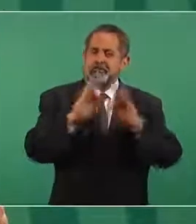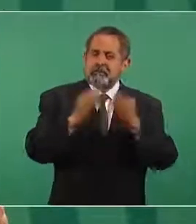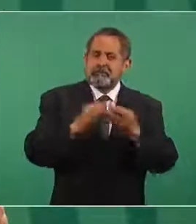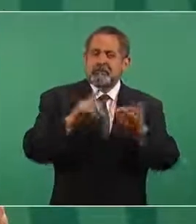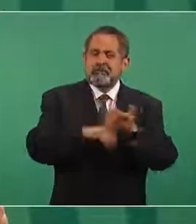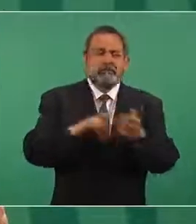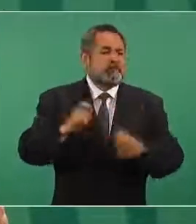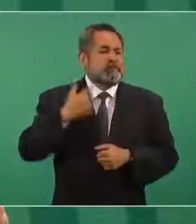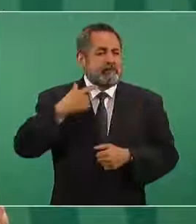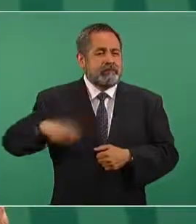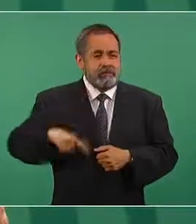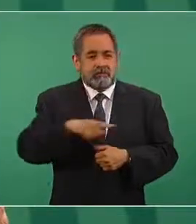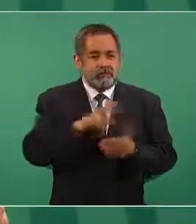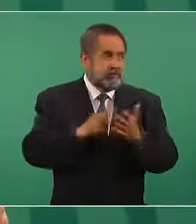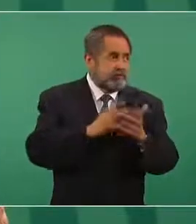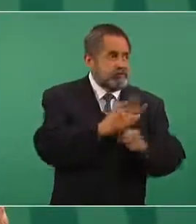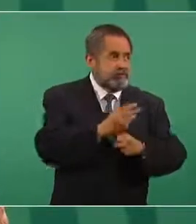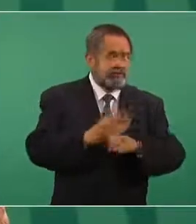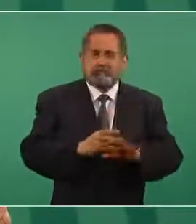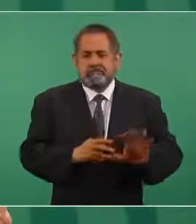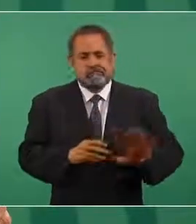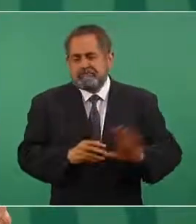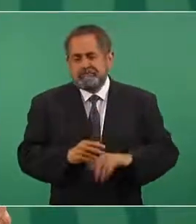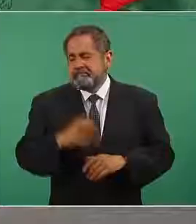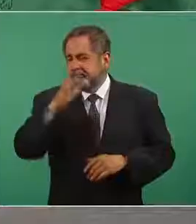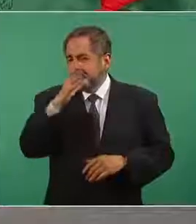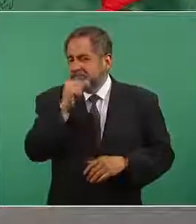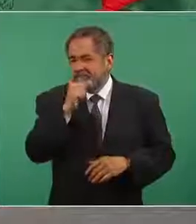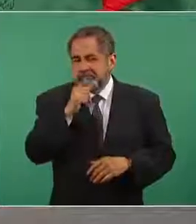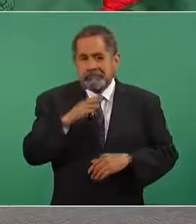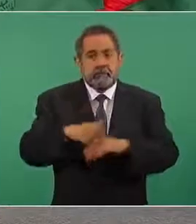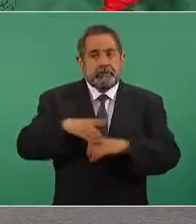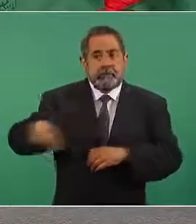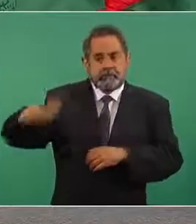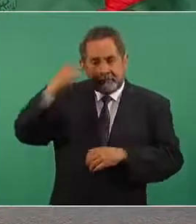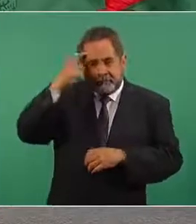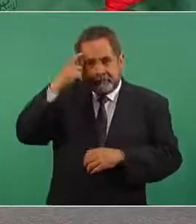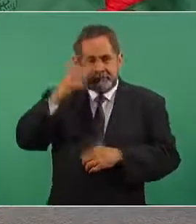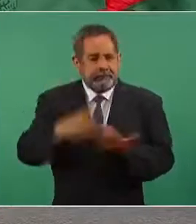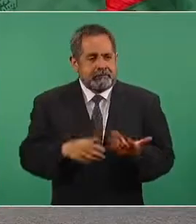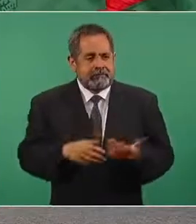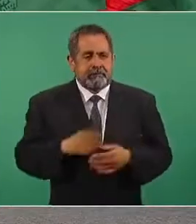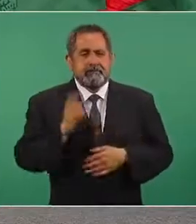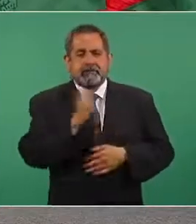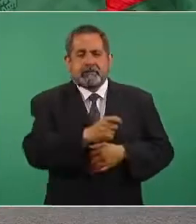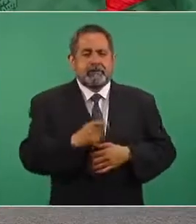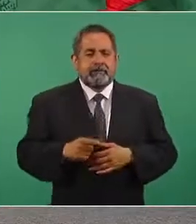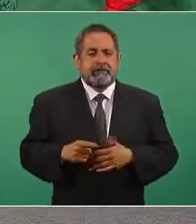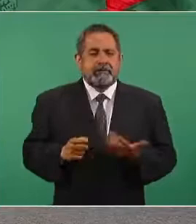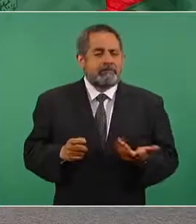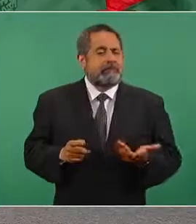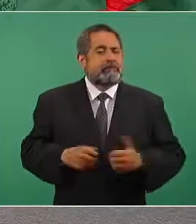al viejo régimen, porque no se trata de desaparecer